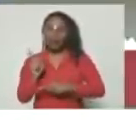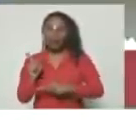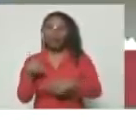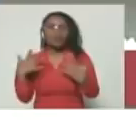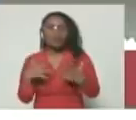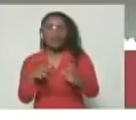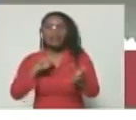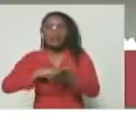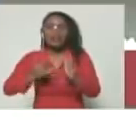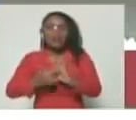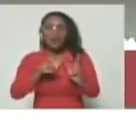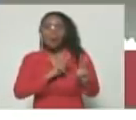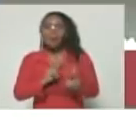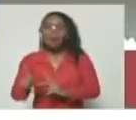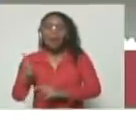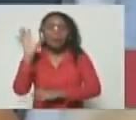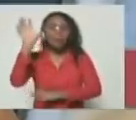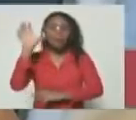patria.